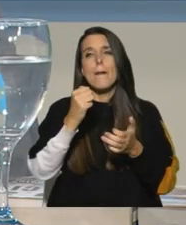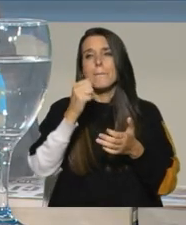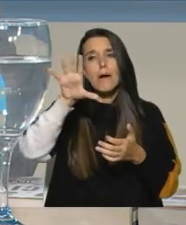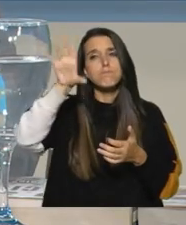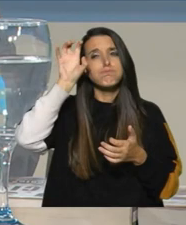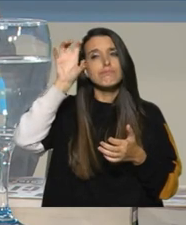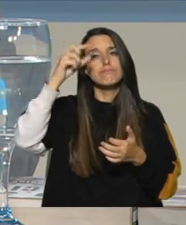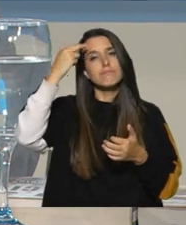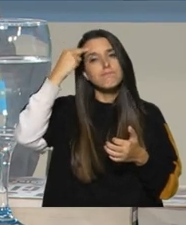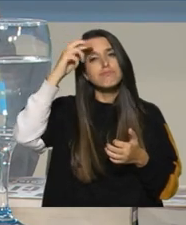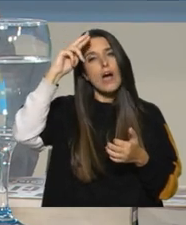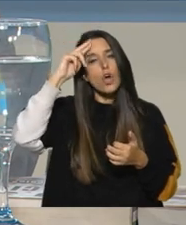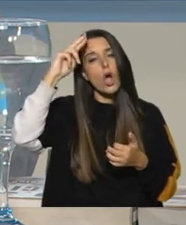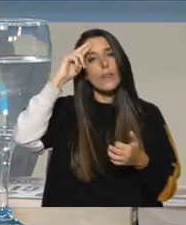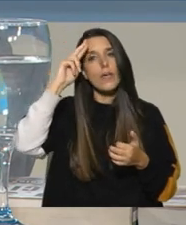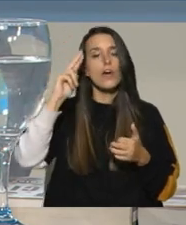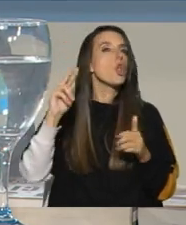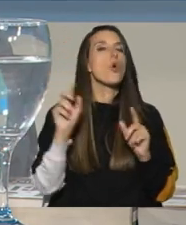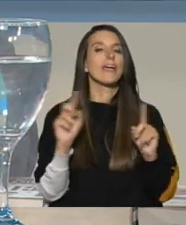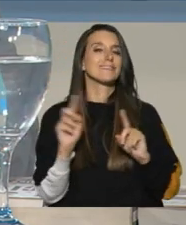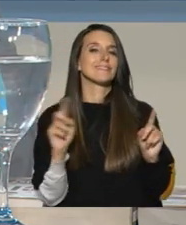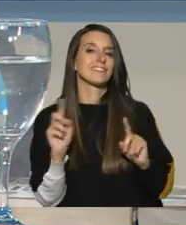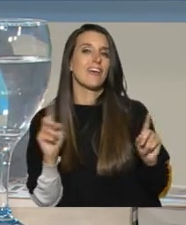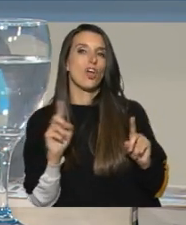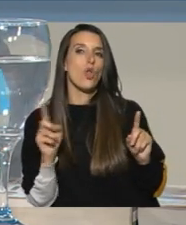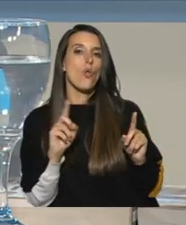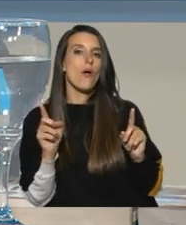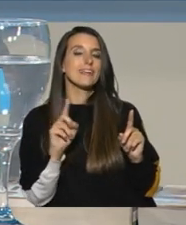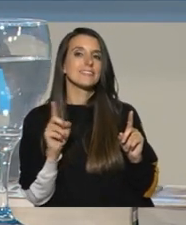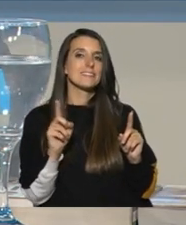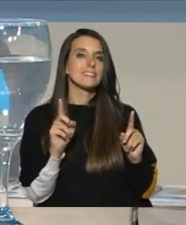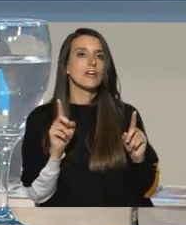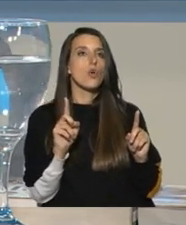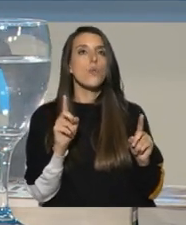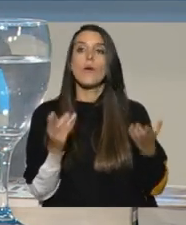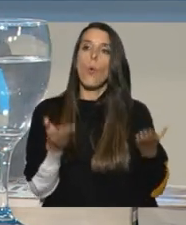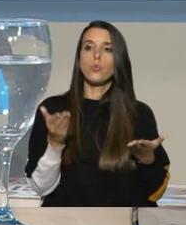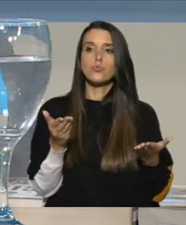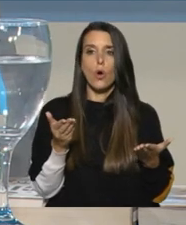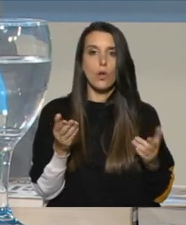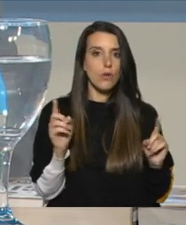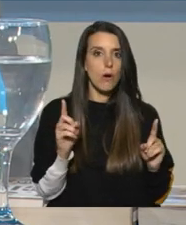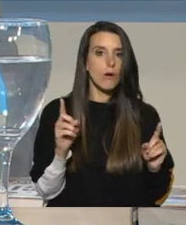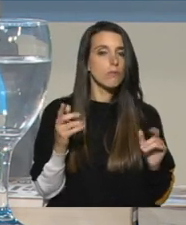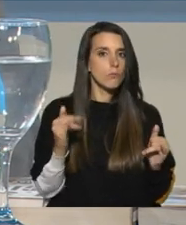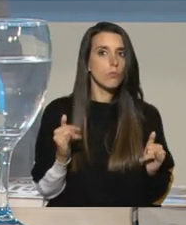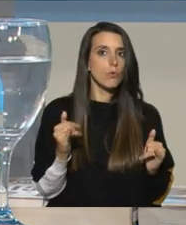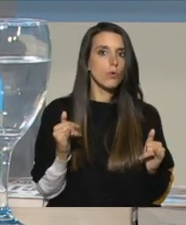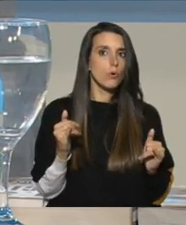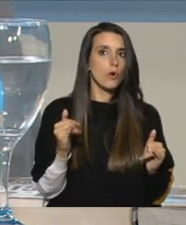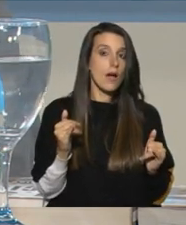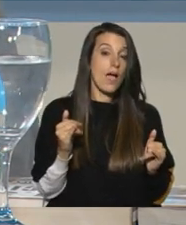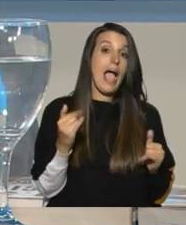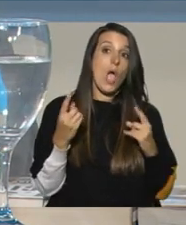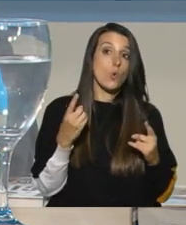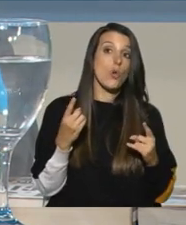sociedad, bueno, no es que hayan sido injustos con esa parte de la historia, al contrario, quizá se